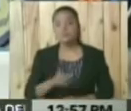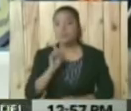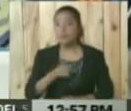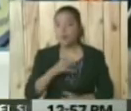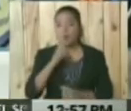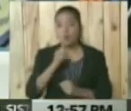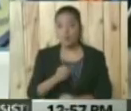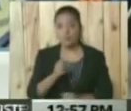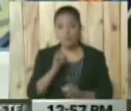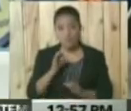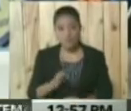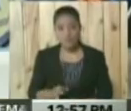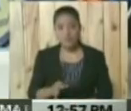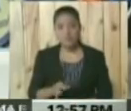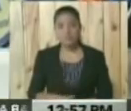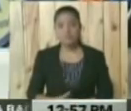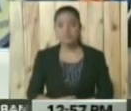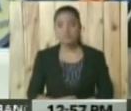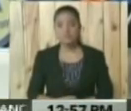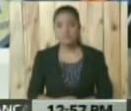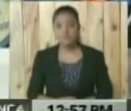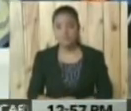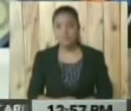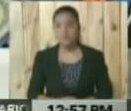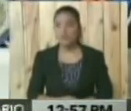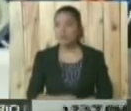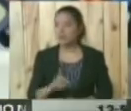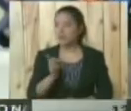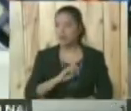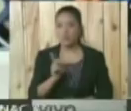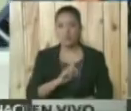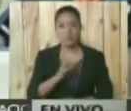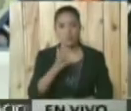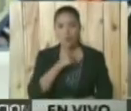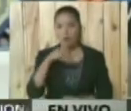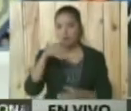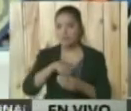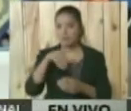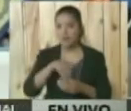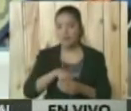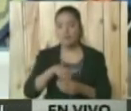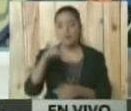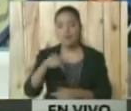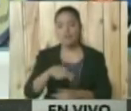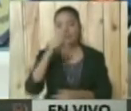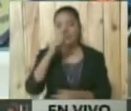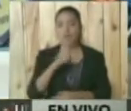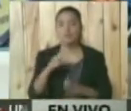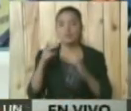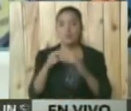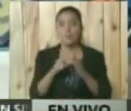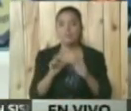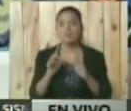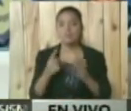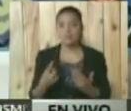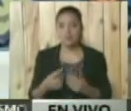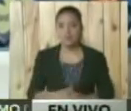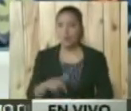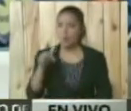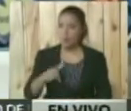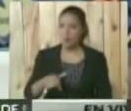hecho de que pues no se realizará referendo revocatorio en este año 2016. Es por eso que estamos